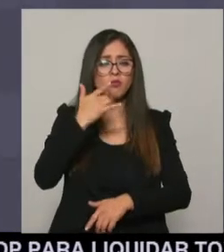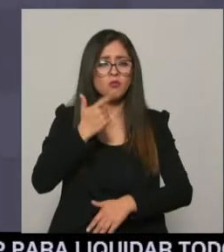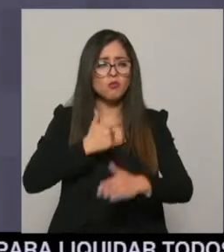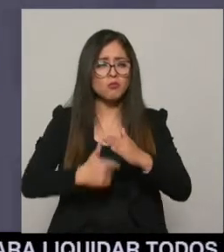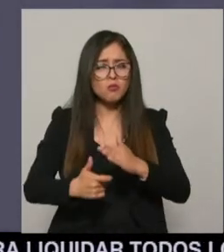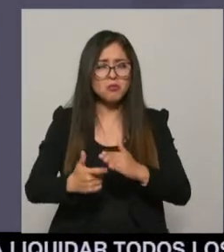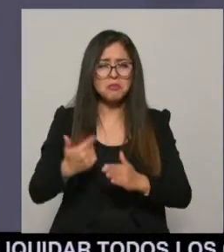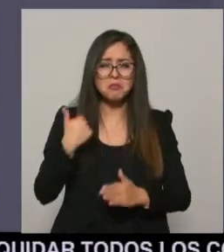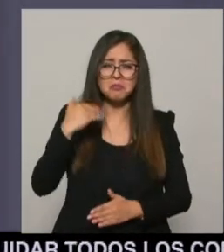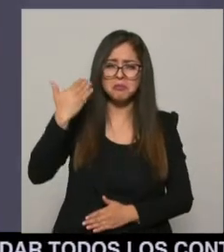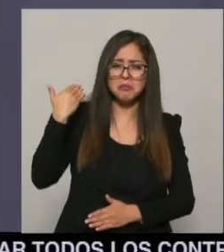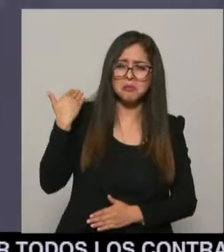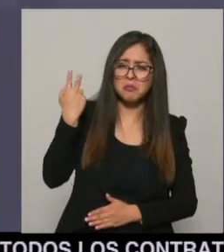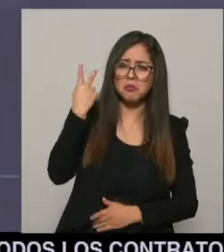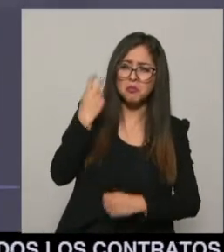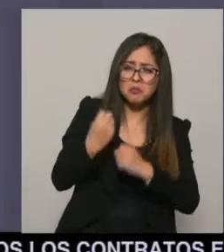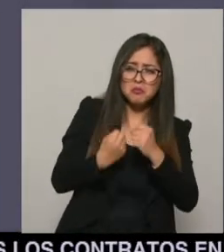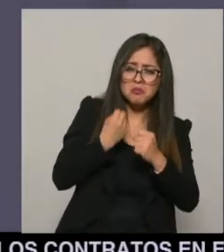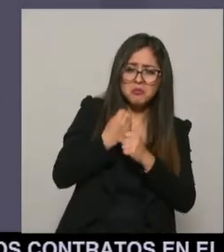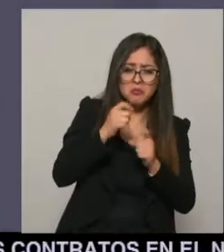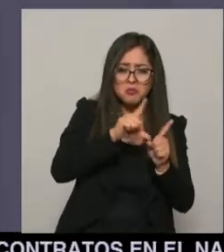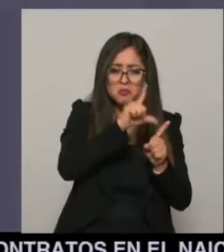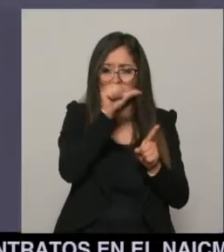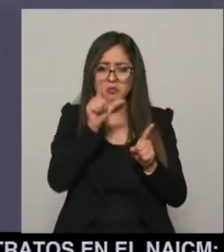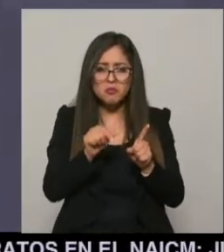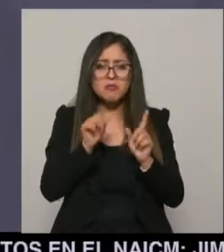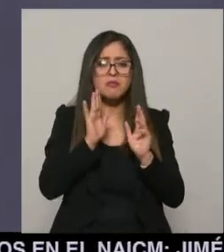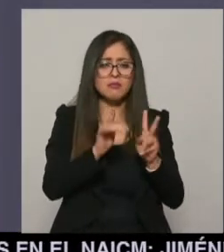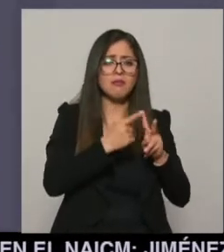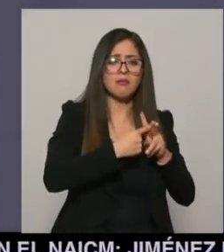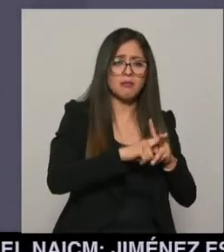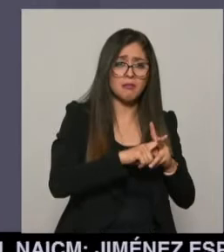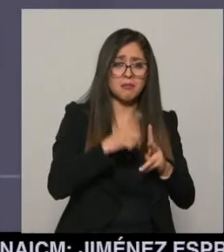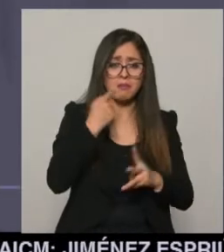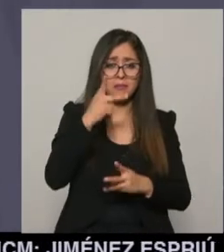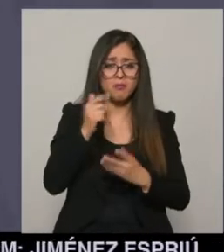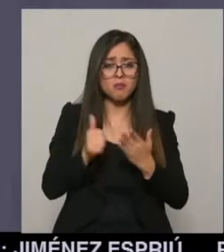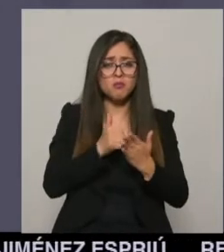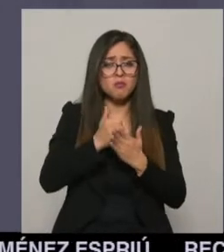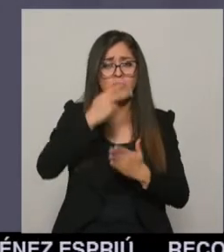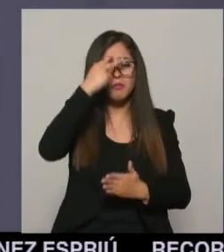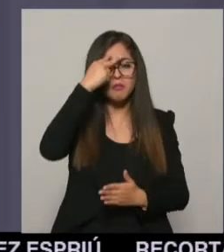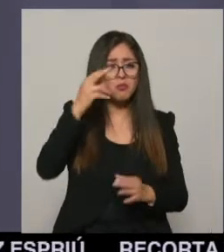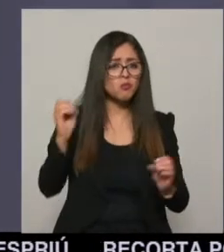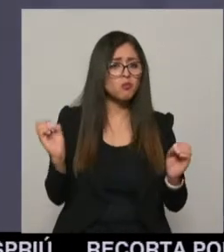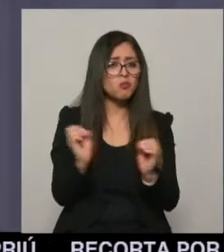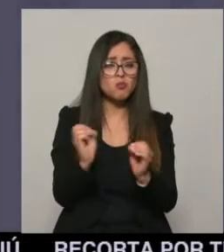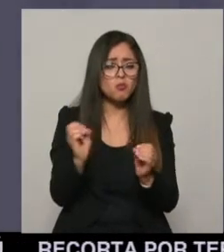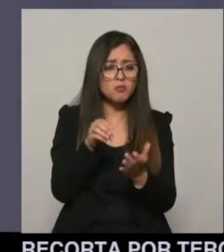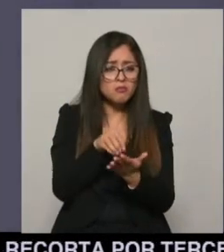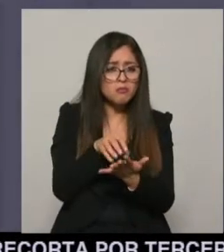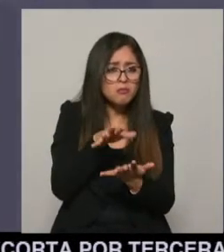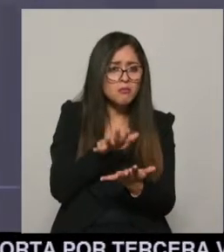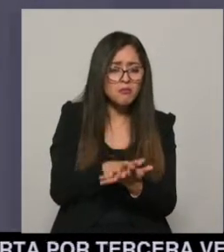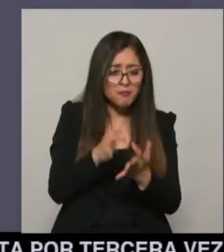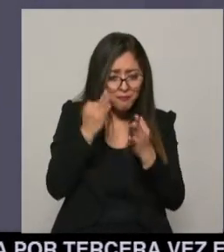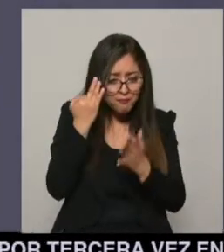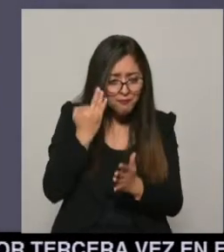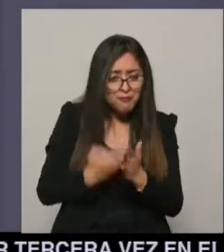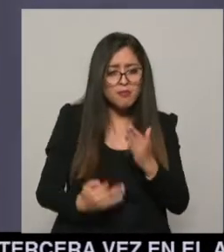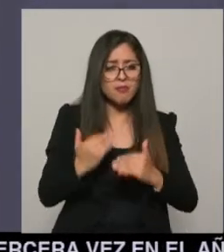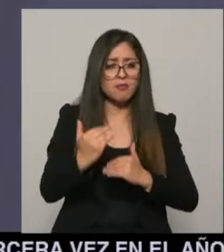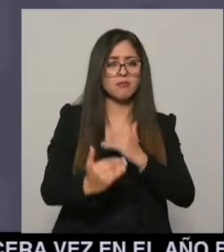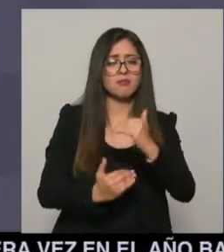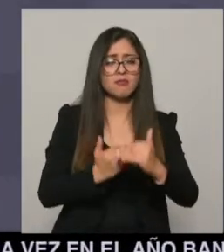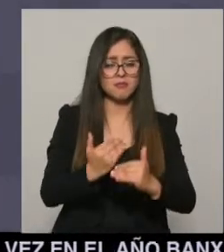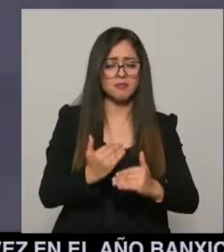2 años a nivel nacional, sin embargo en la Ciudad de México no se ha logrado concretarlo, ponerlo en marcha.